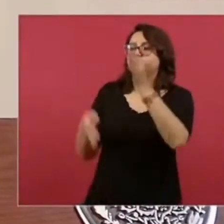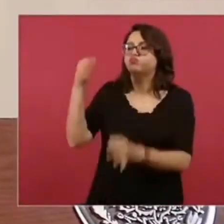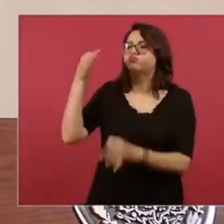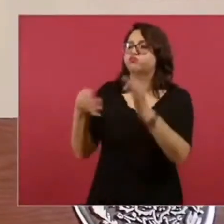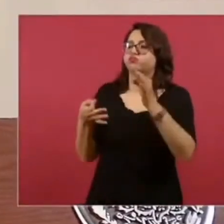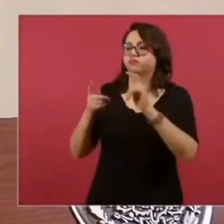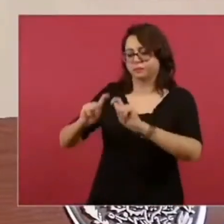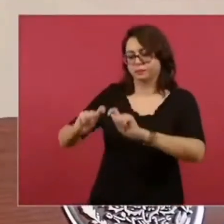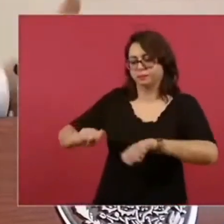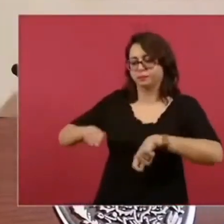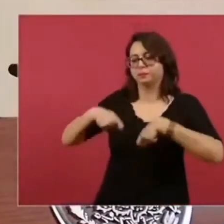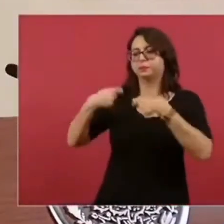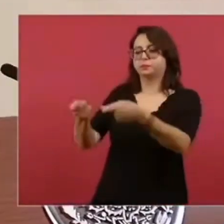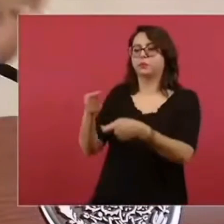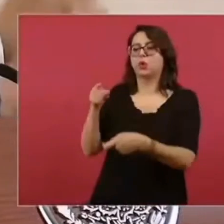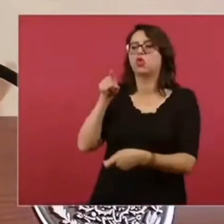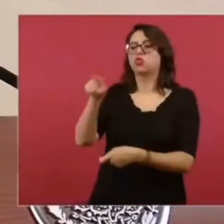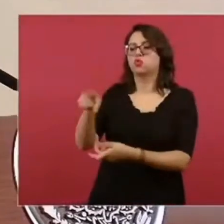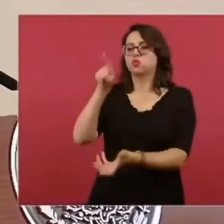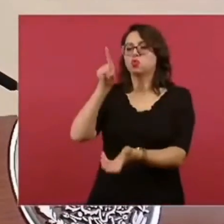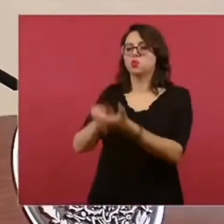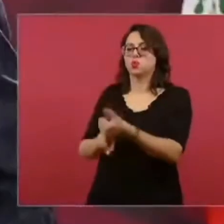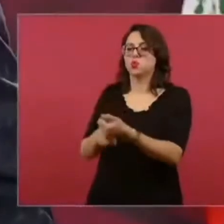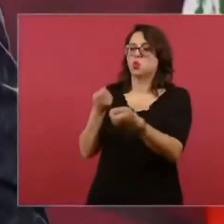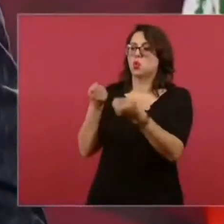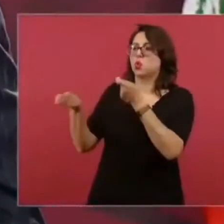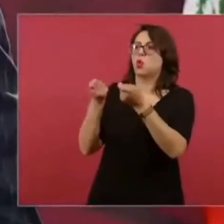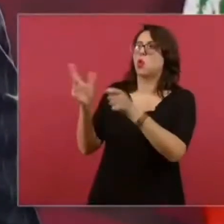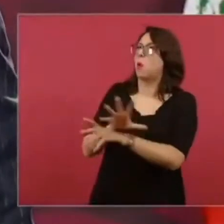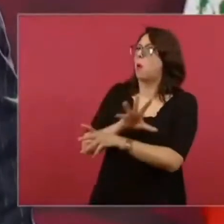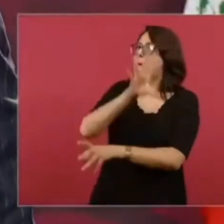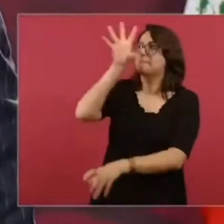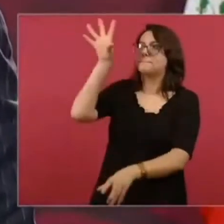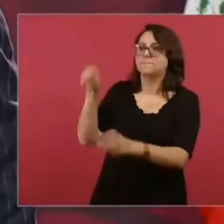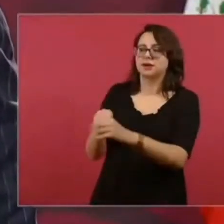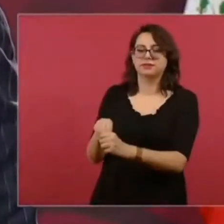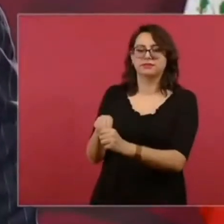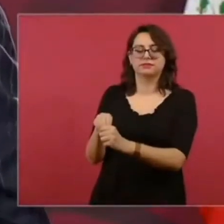Les entregaron el Poder Judicial completo,